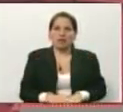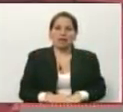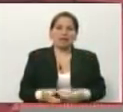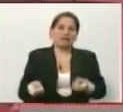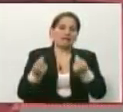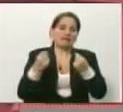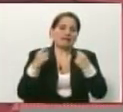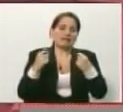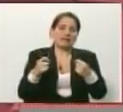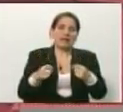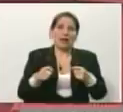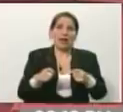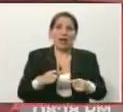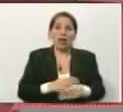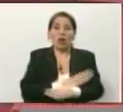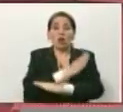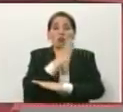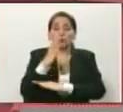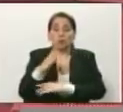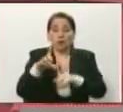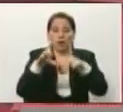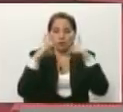Guaira.